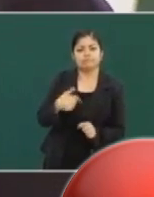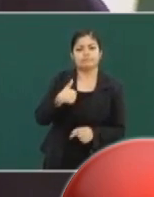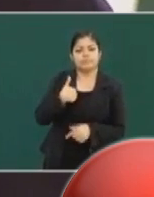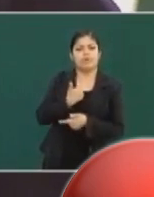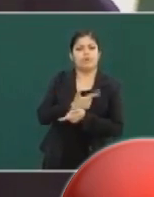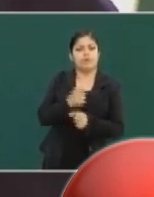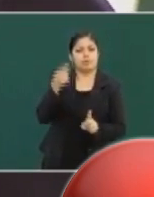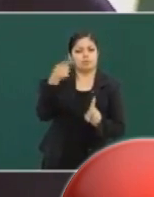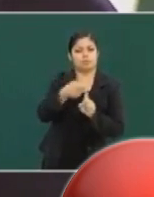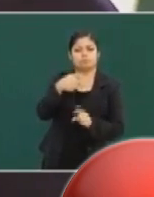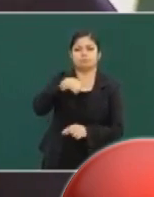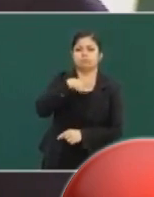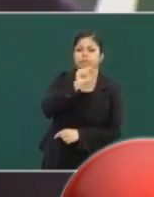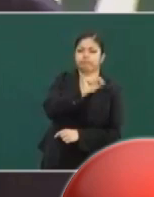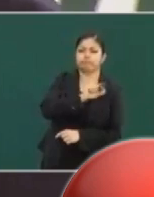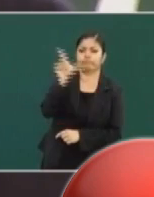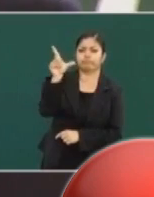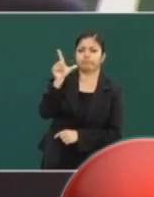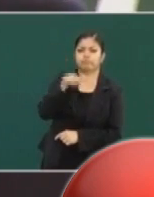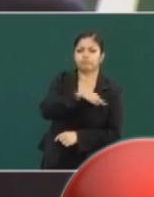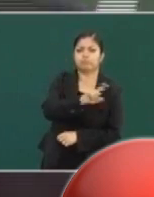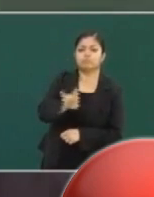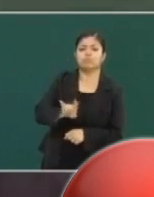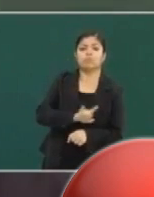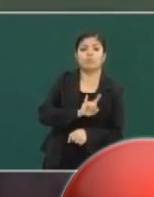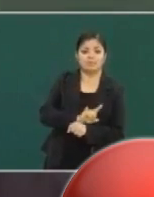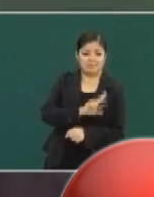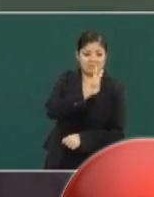objetivos, profesionales, y no.